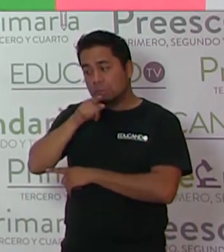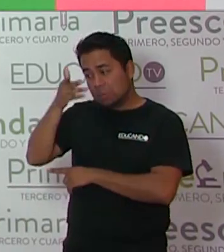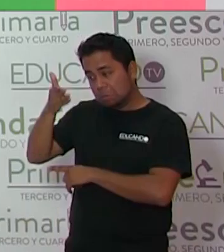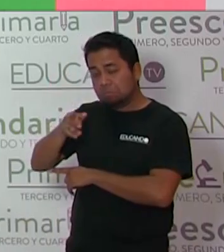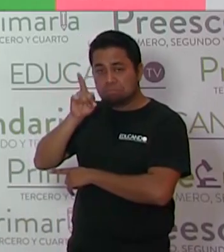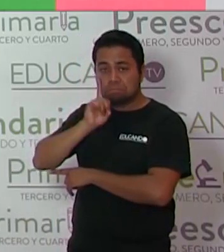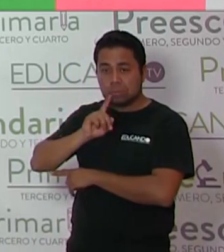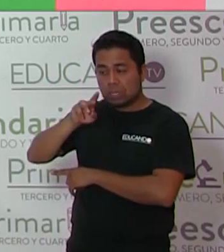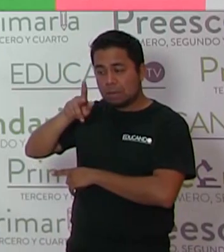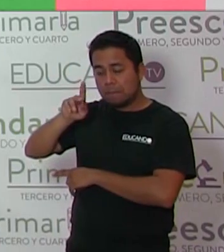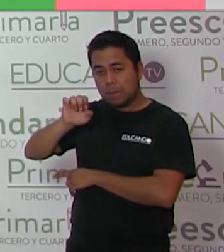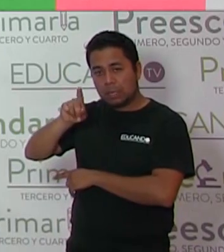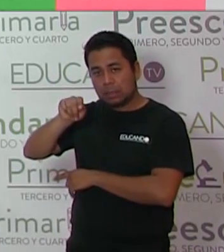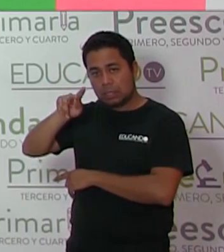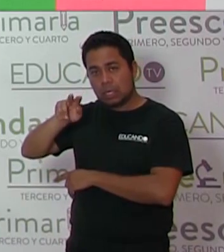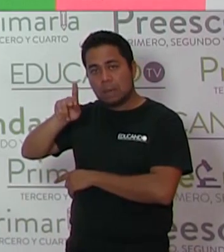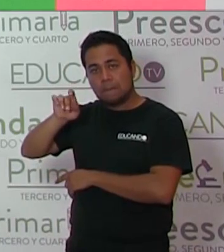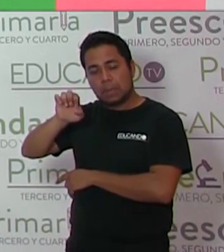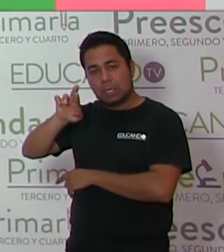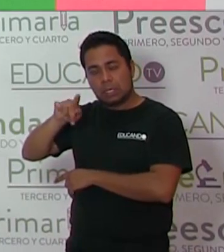mayor de 2 hermanos.